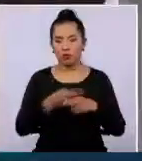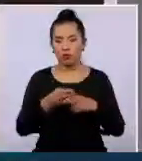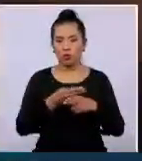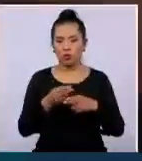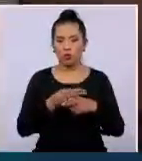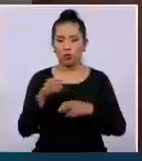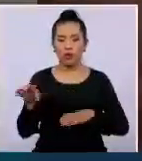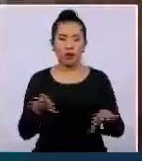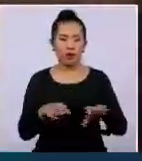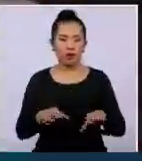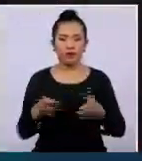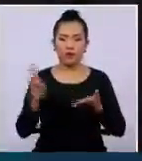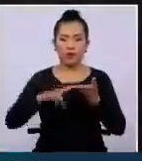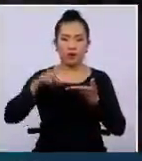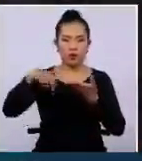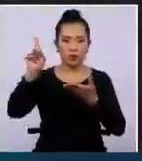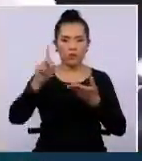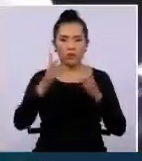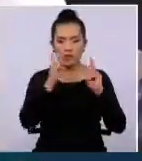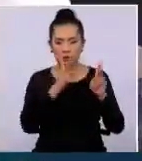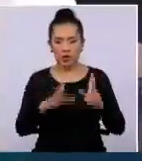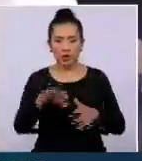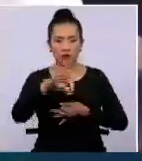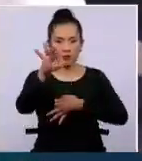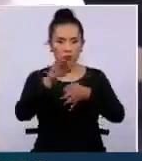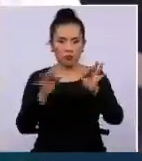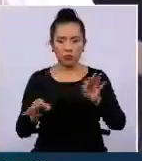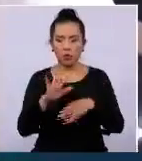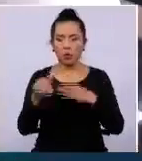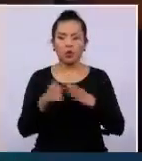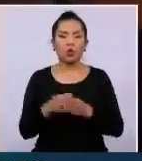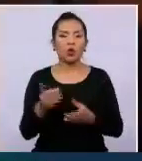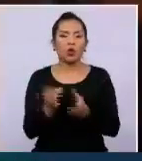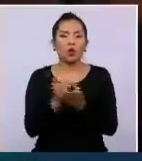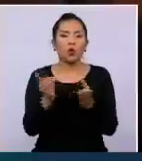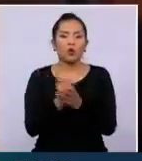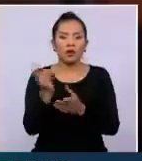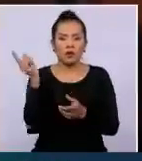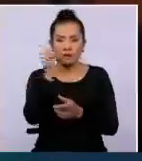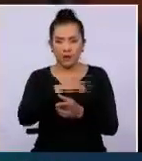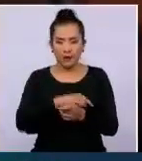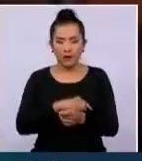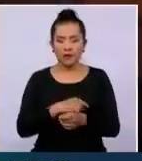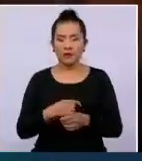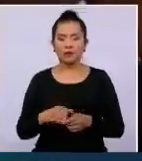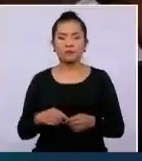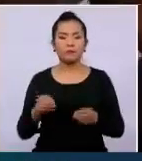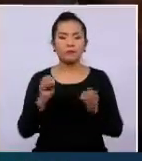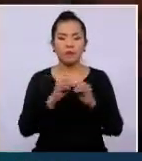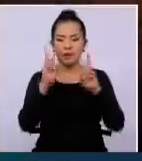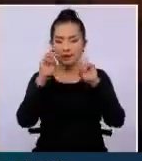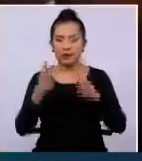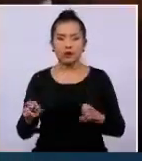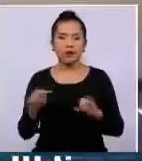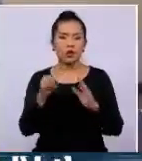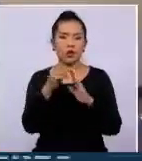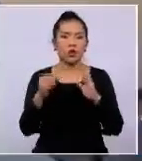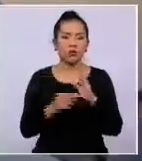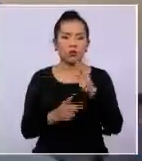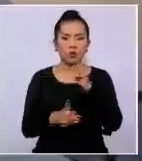realizando la aprobación de planos, la falsificación de documentos, sin revisar la normativa